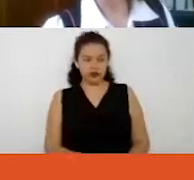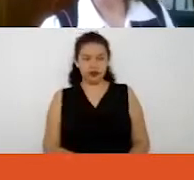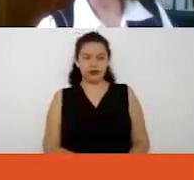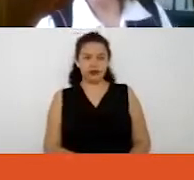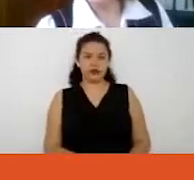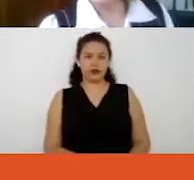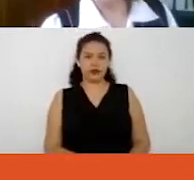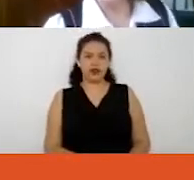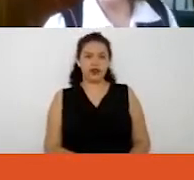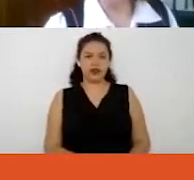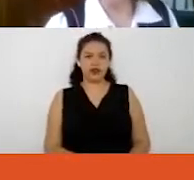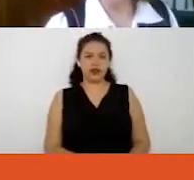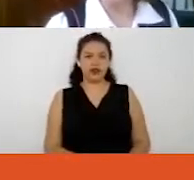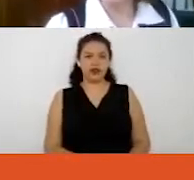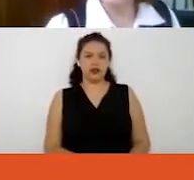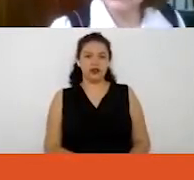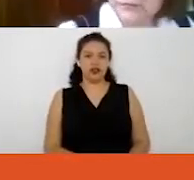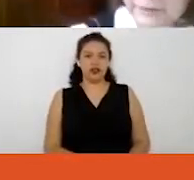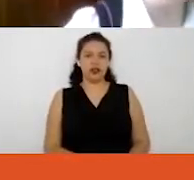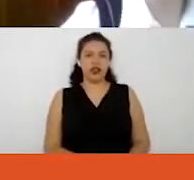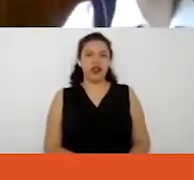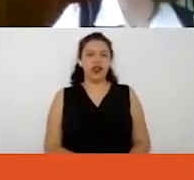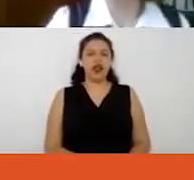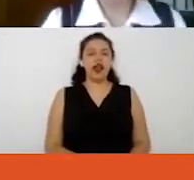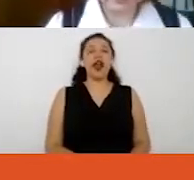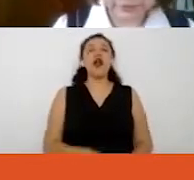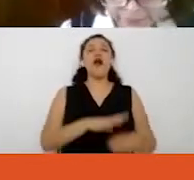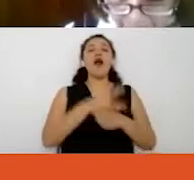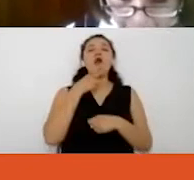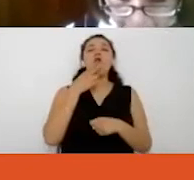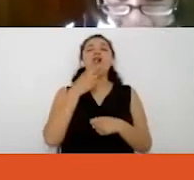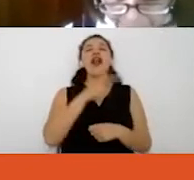Sí. Entonces, ¿cuál era el fin de aplicar esa mnemotecnia?